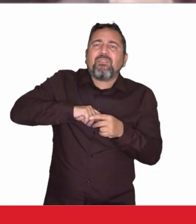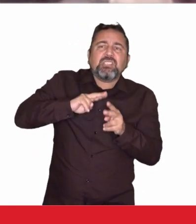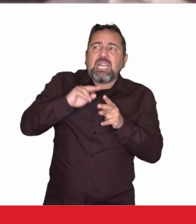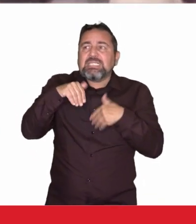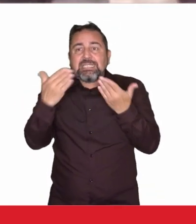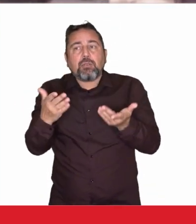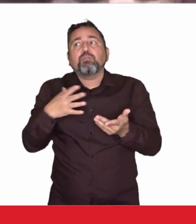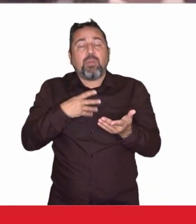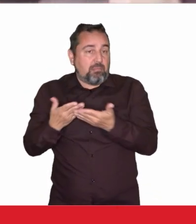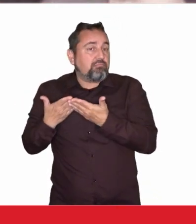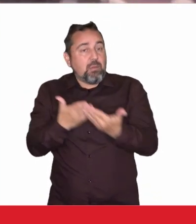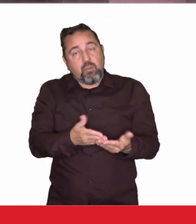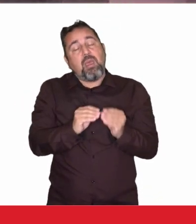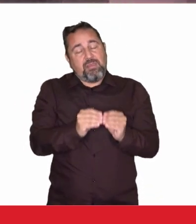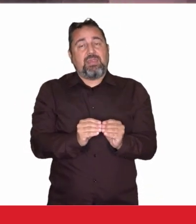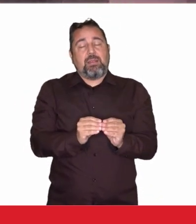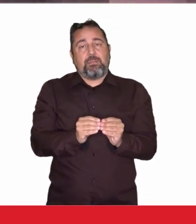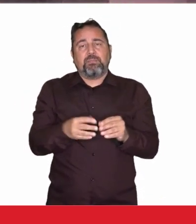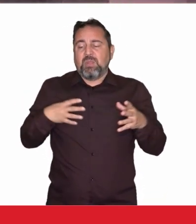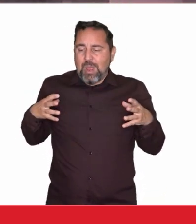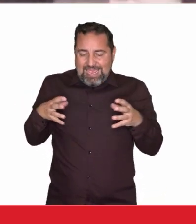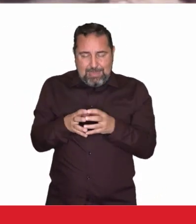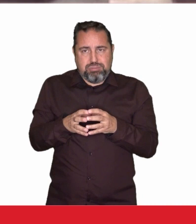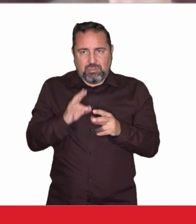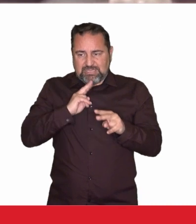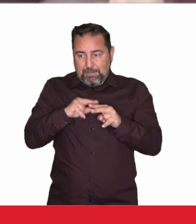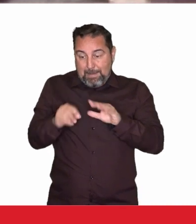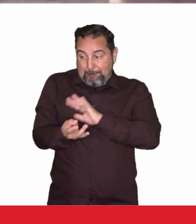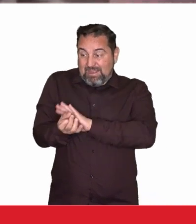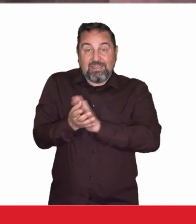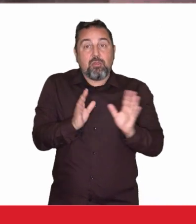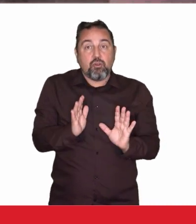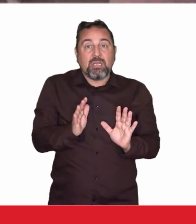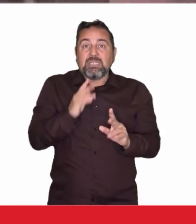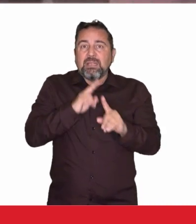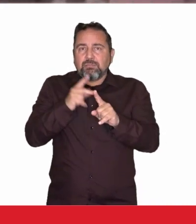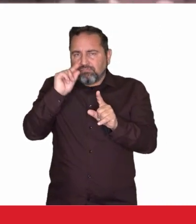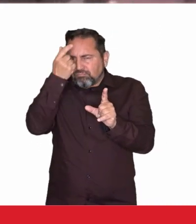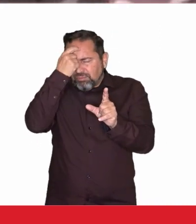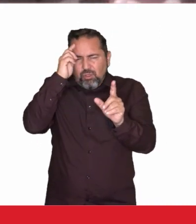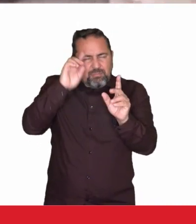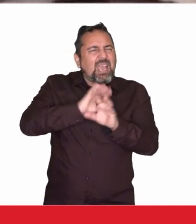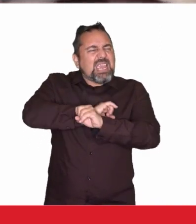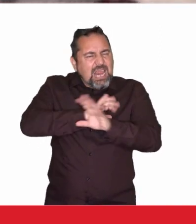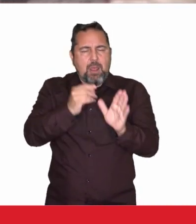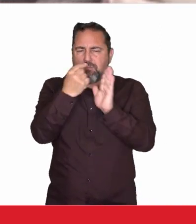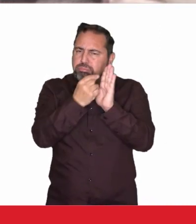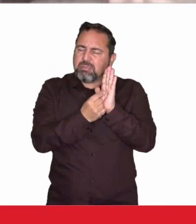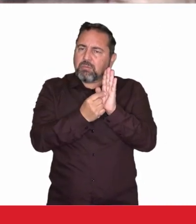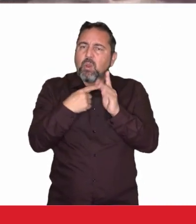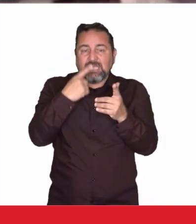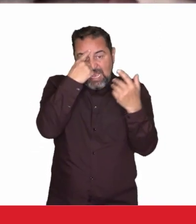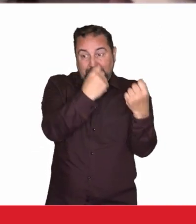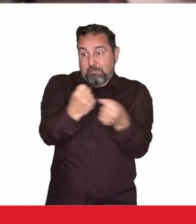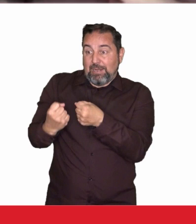que lo que van a necesitar son unos profesionales externos que se ocupen de esto. El equipo emprendedor y vosotras, lo que necesitáis tener son unas nociones